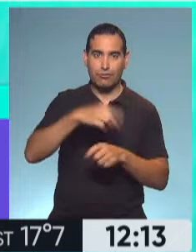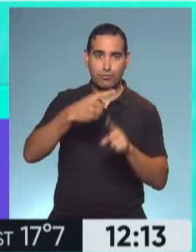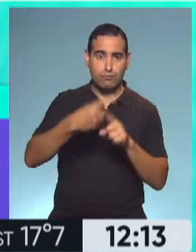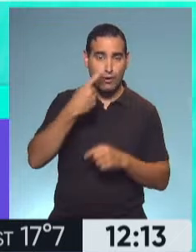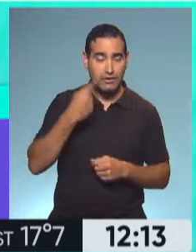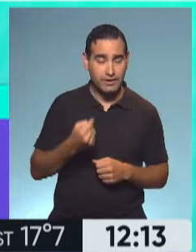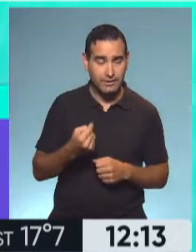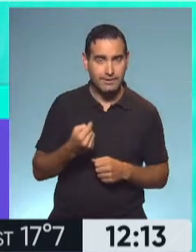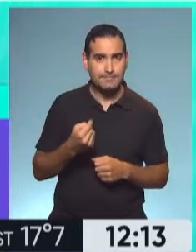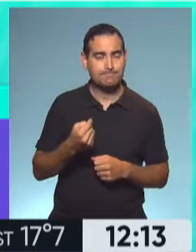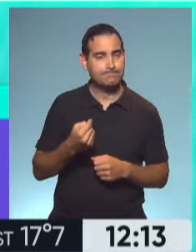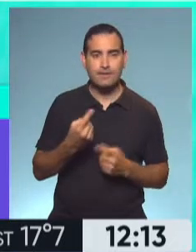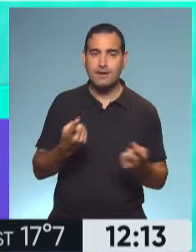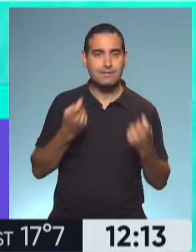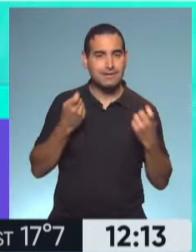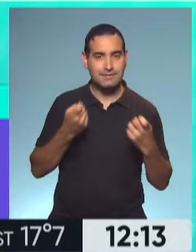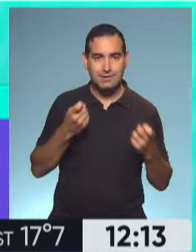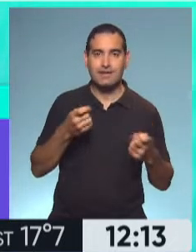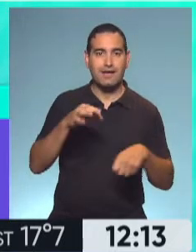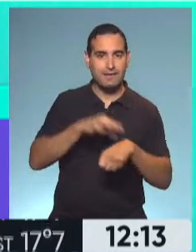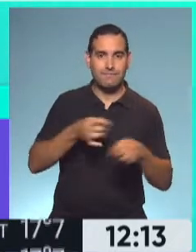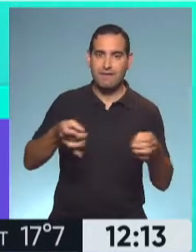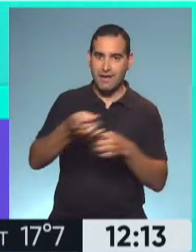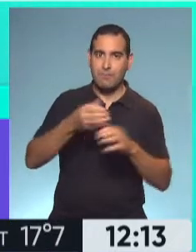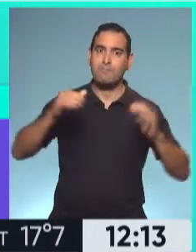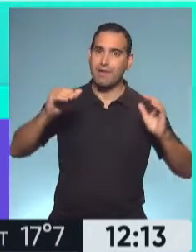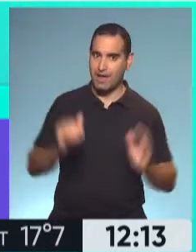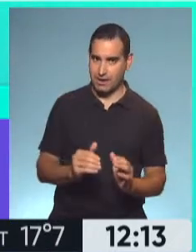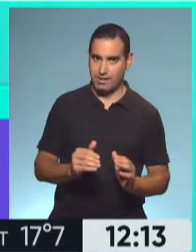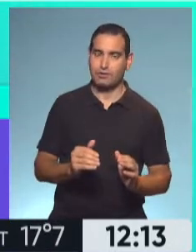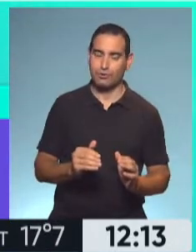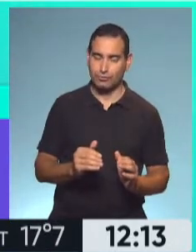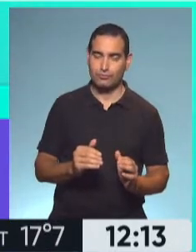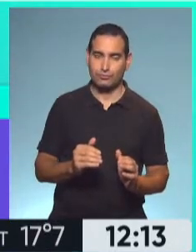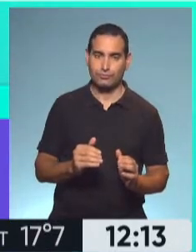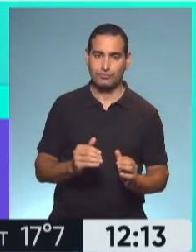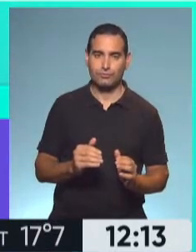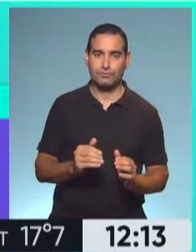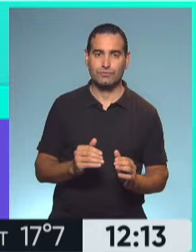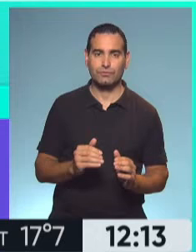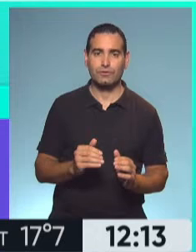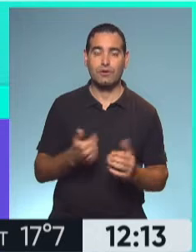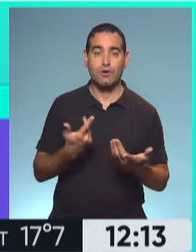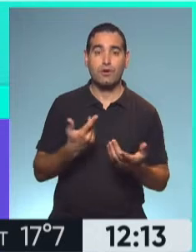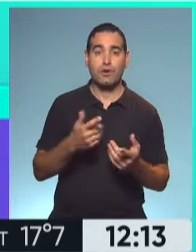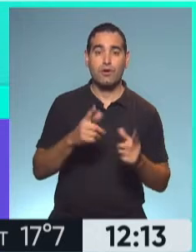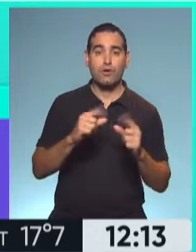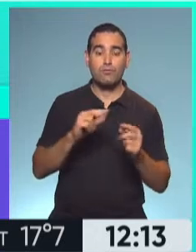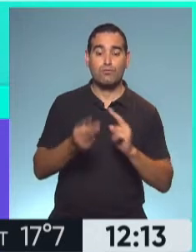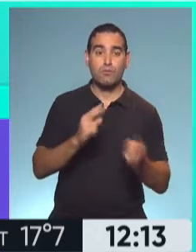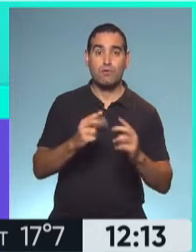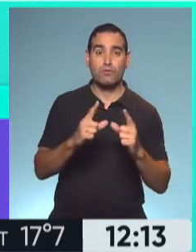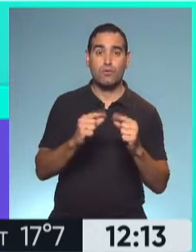y realmente necesitamos que los casos bajen más. Estamos con un número de fallecidos